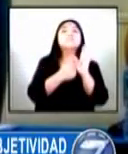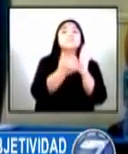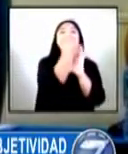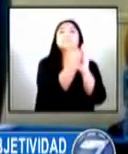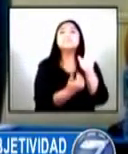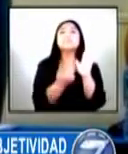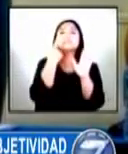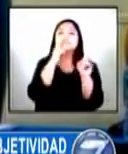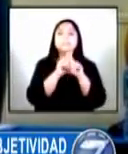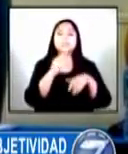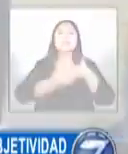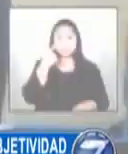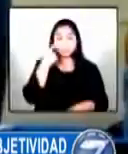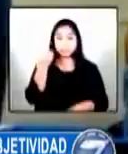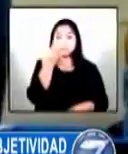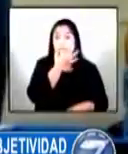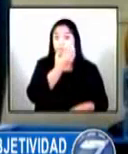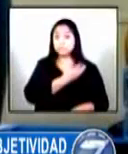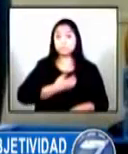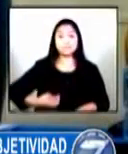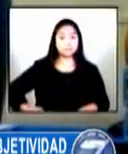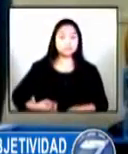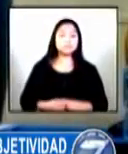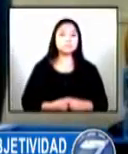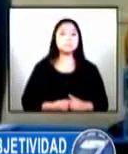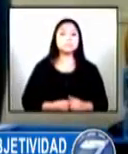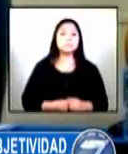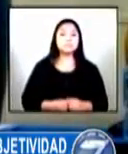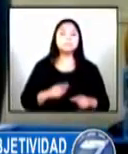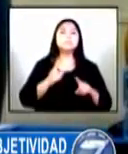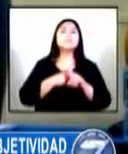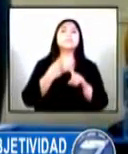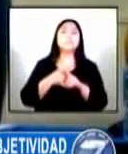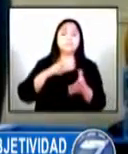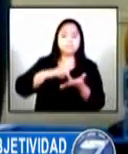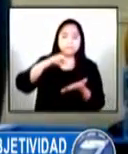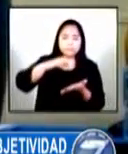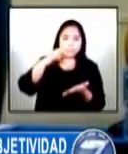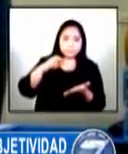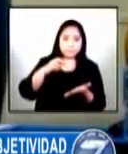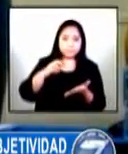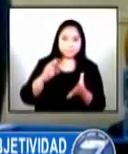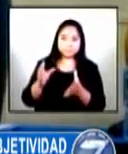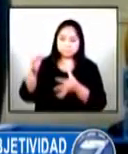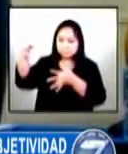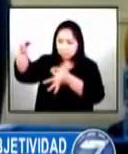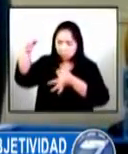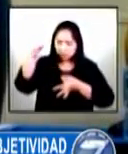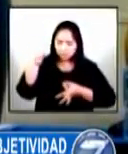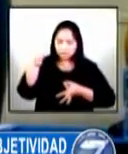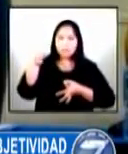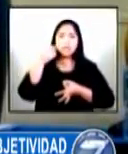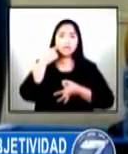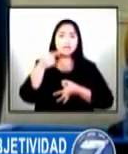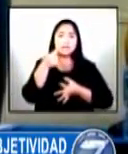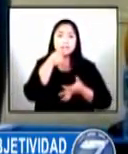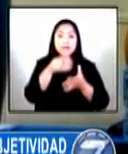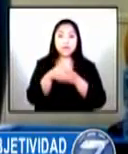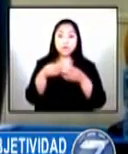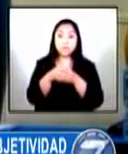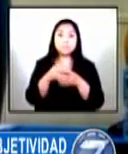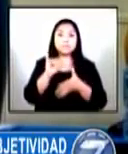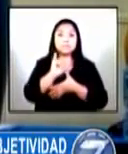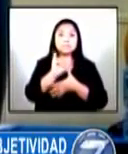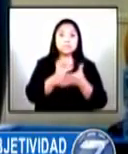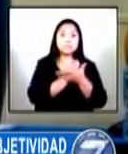fase primigenia. Cuando un país recibe una nota de la Comisión Interamericana de